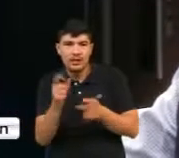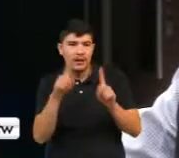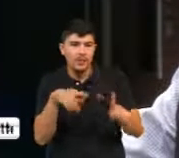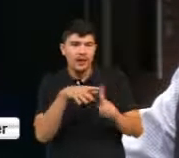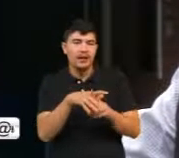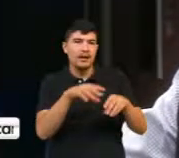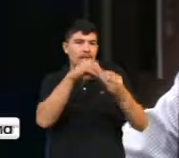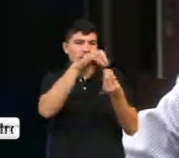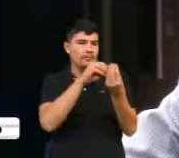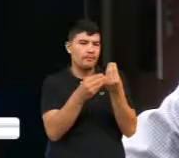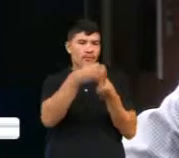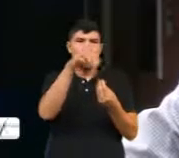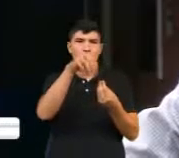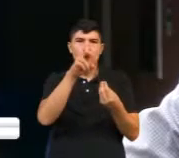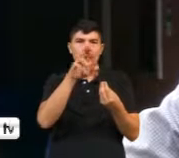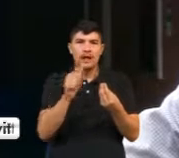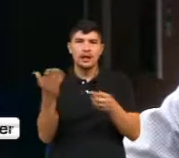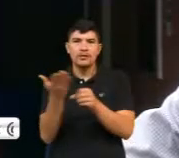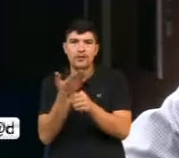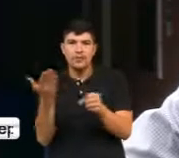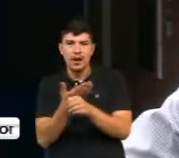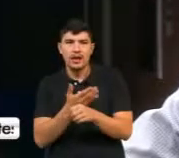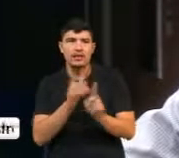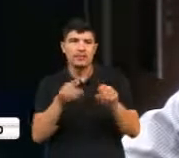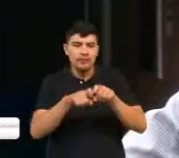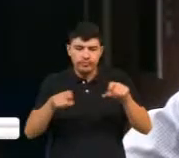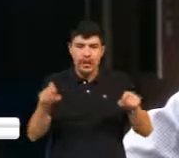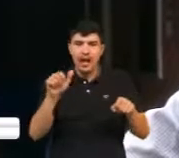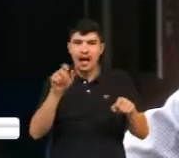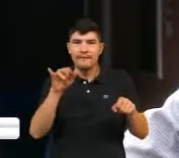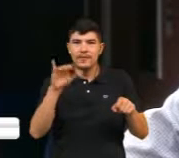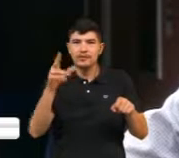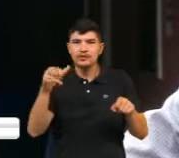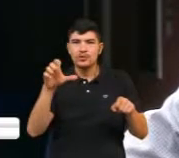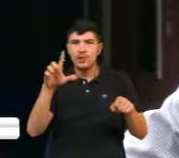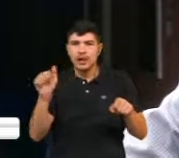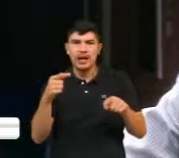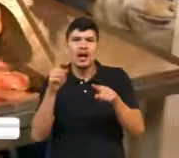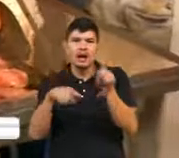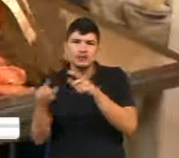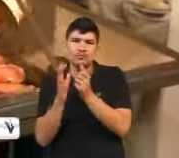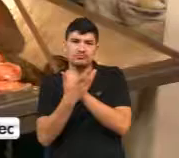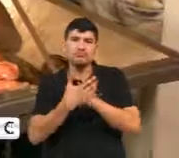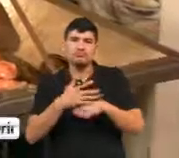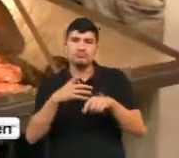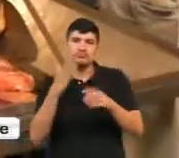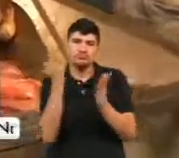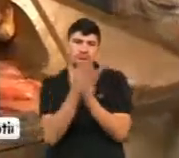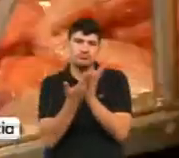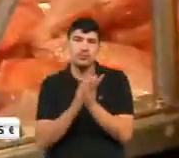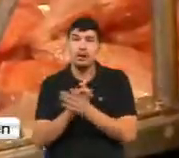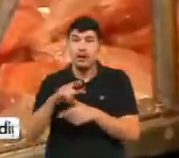como la mora el tomate riogrande habichuelas leguminosas y algunos tubérculos se avecina semana